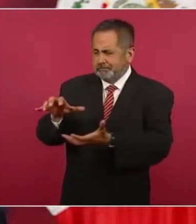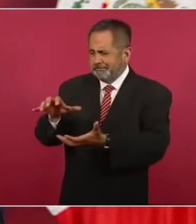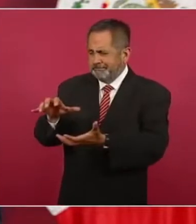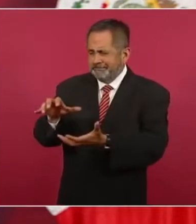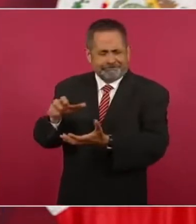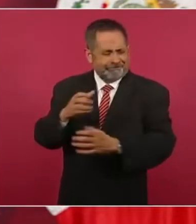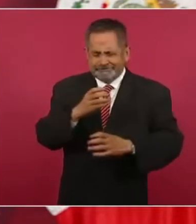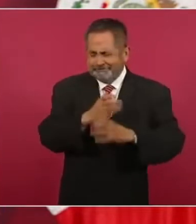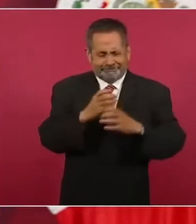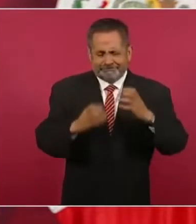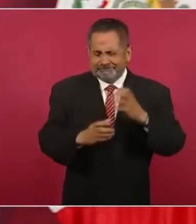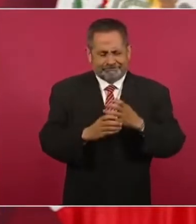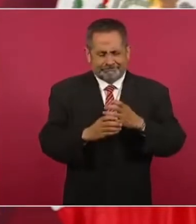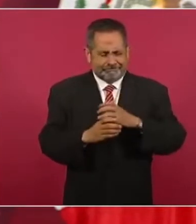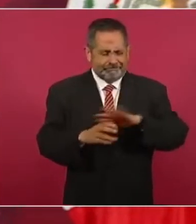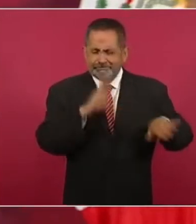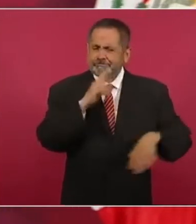con dos propósitos. Uno,